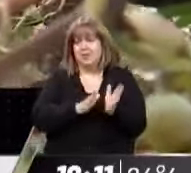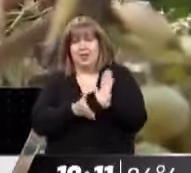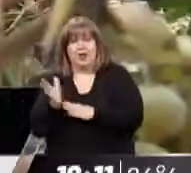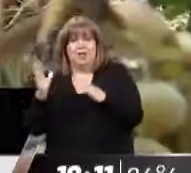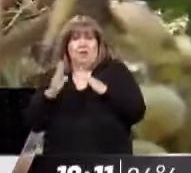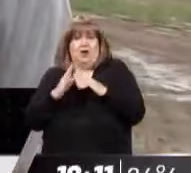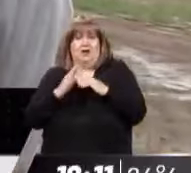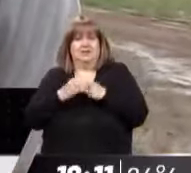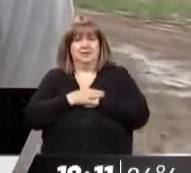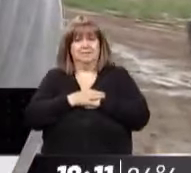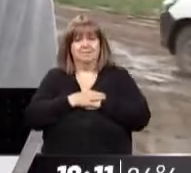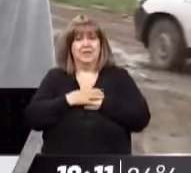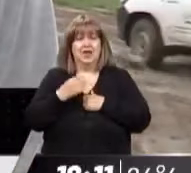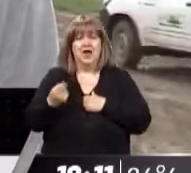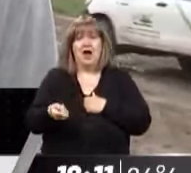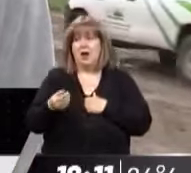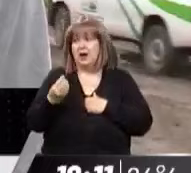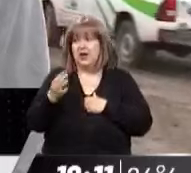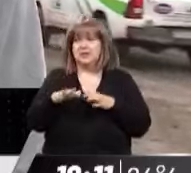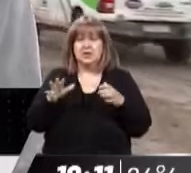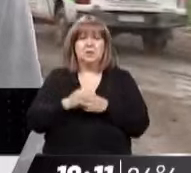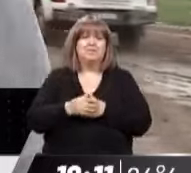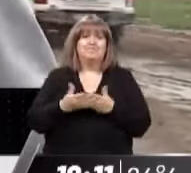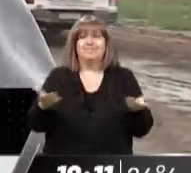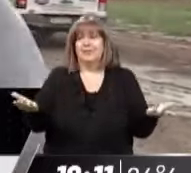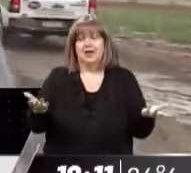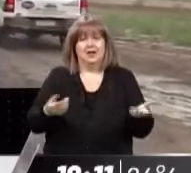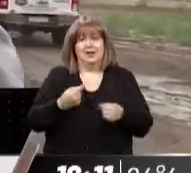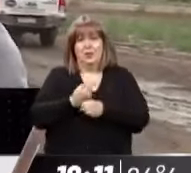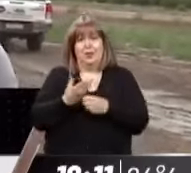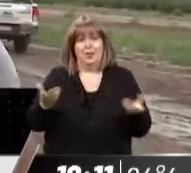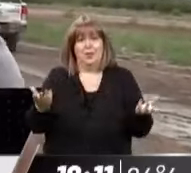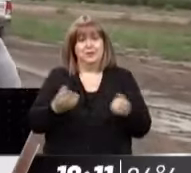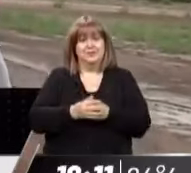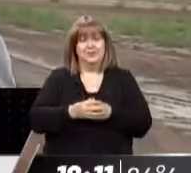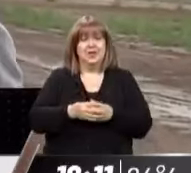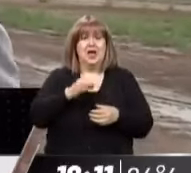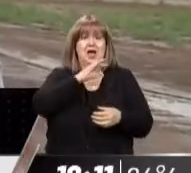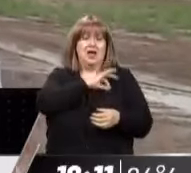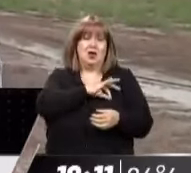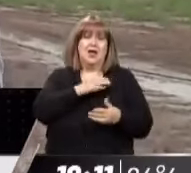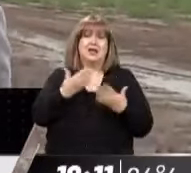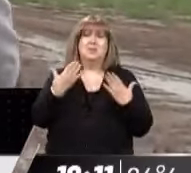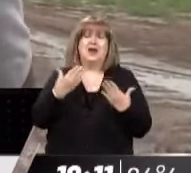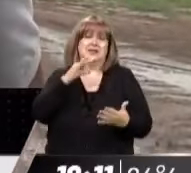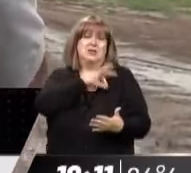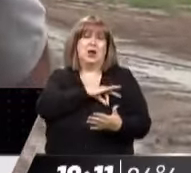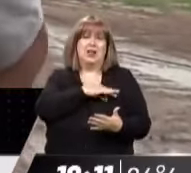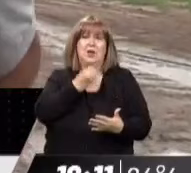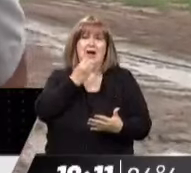mire. No se da más, esto no se puede. Los sueldos muy bajos, la inflación y la esperanza era la cosecha. Y lo poco que había, chao, se